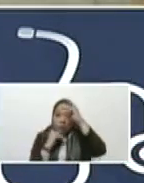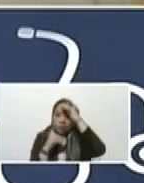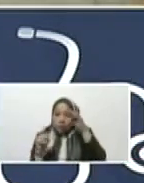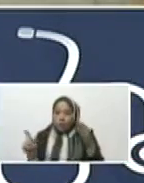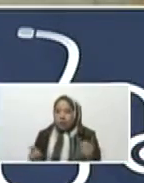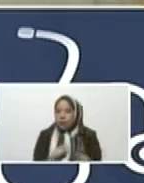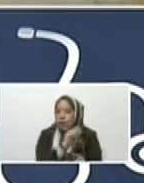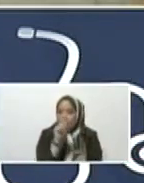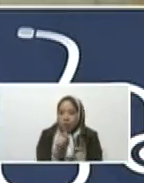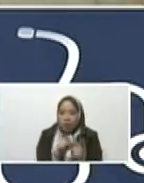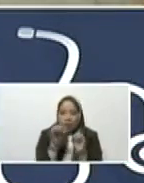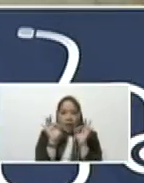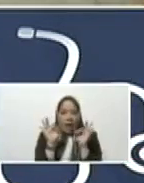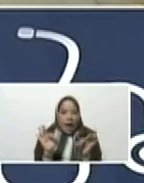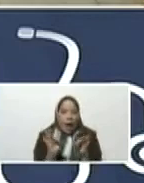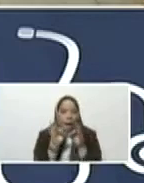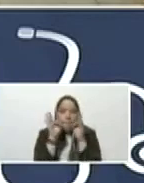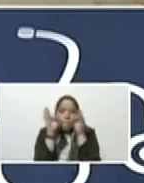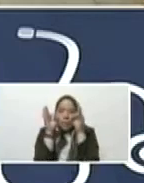especial